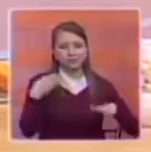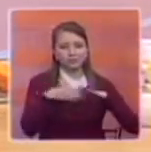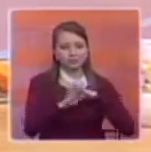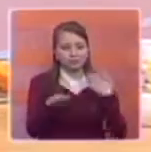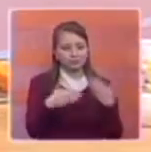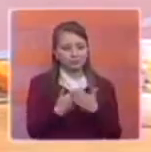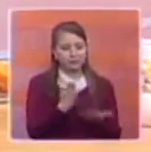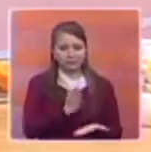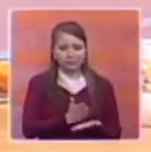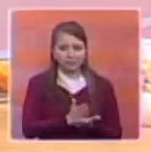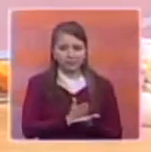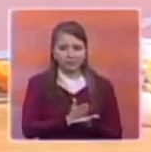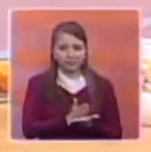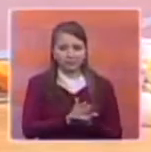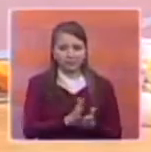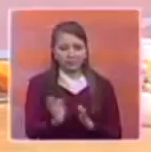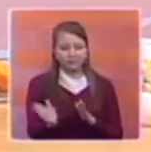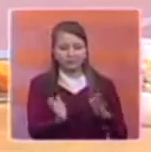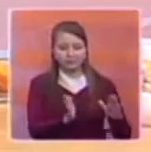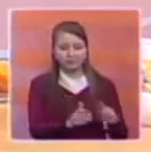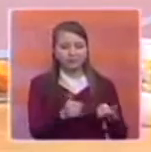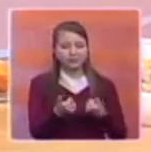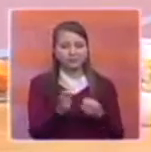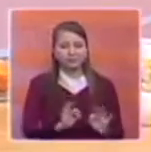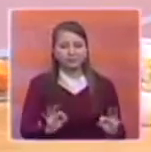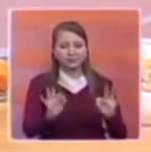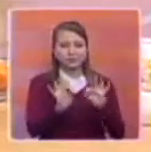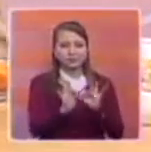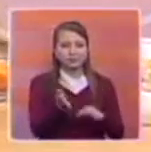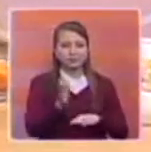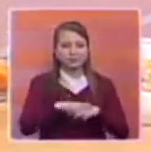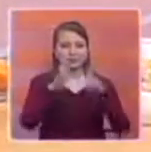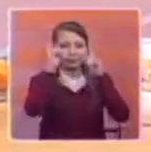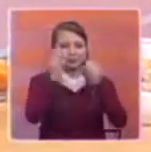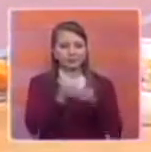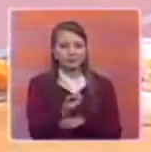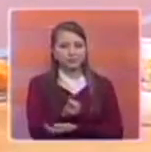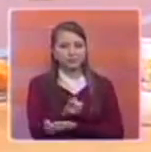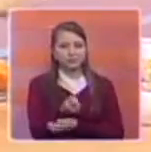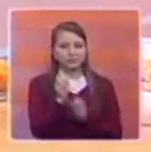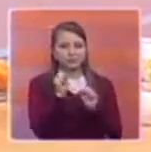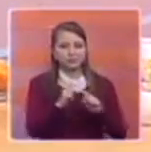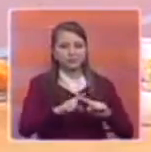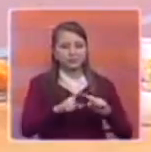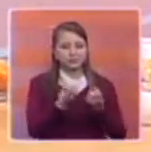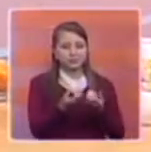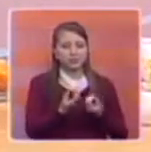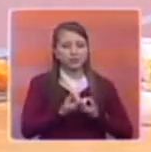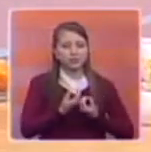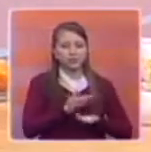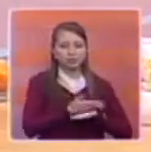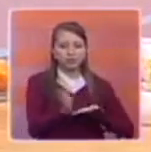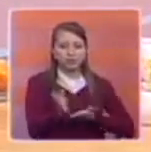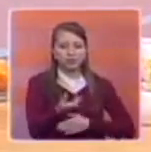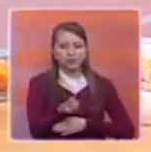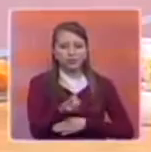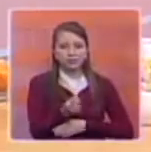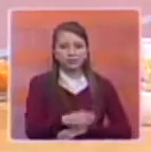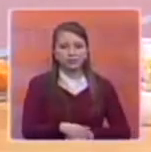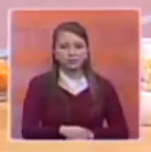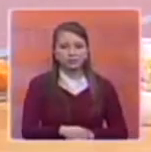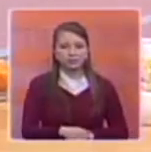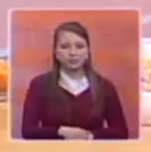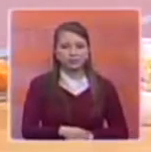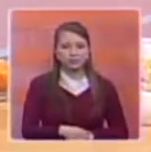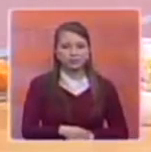el día en la cocina. Y también hay otra cosa que es importante acerca del dinero. Puede ser que muchas le sobre el dinero, no es que le sobra, yo creo que a nadie le